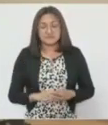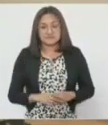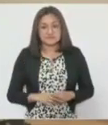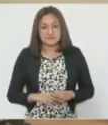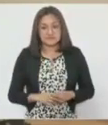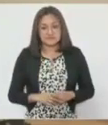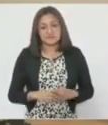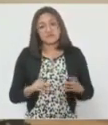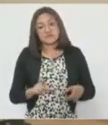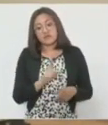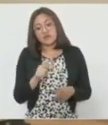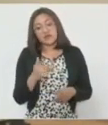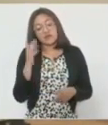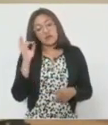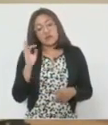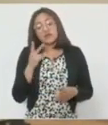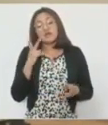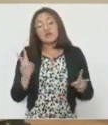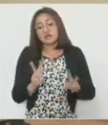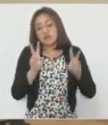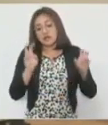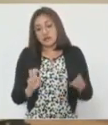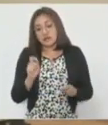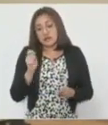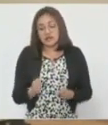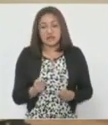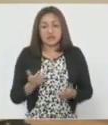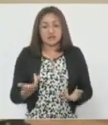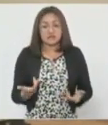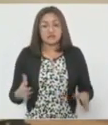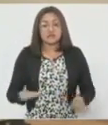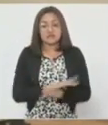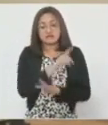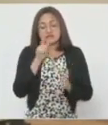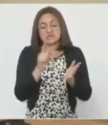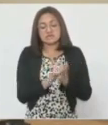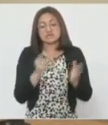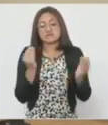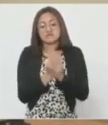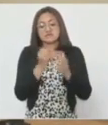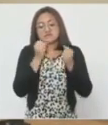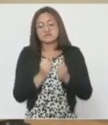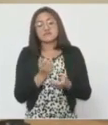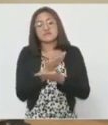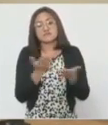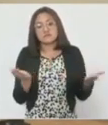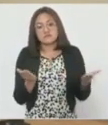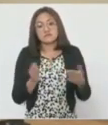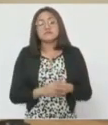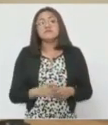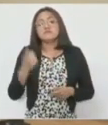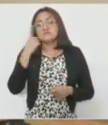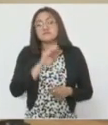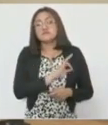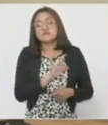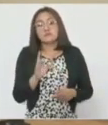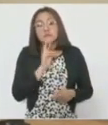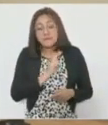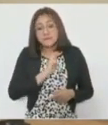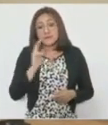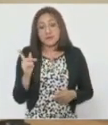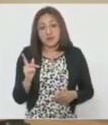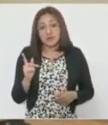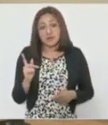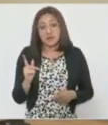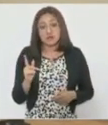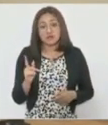y bueno tendrá que salir el tema también de de la Reforma a los asuntos de Seguridad Pública para poder mejorar